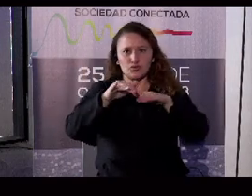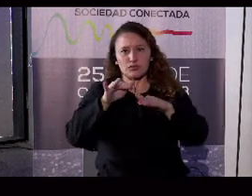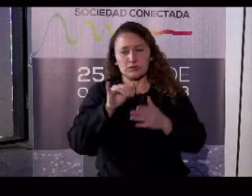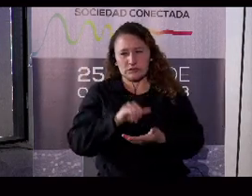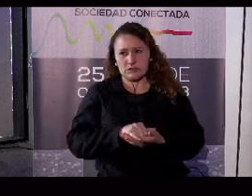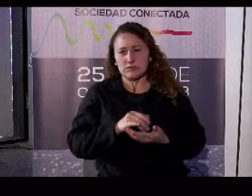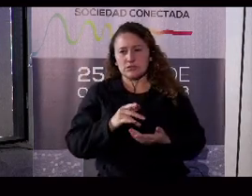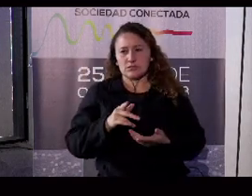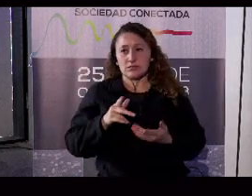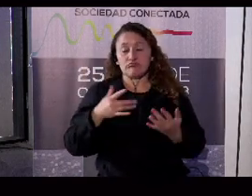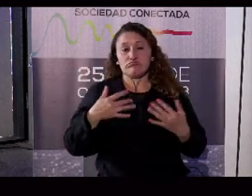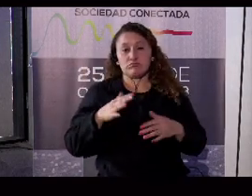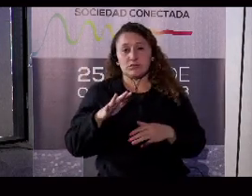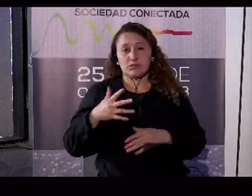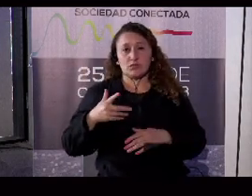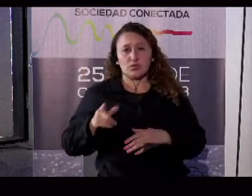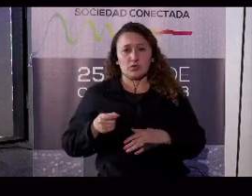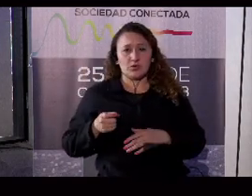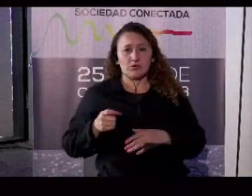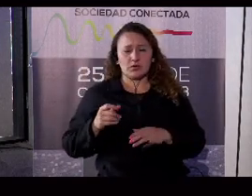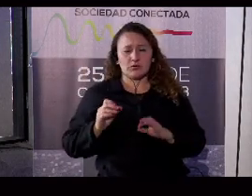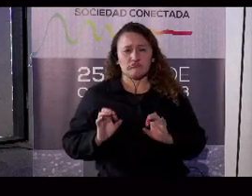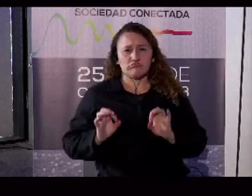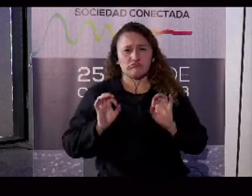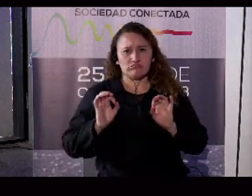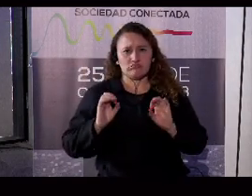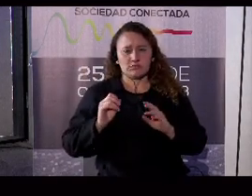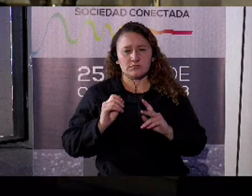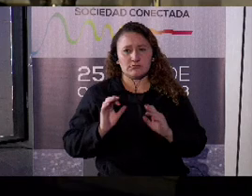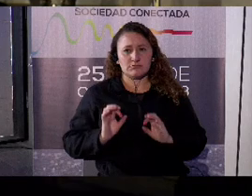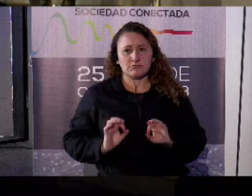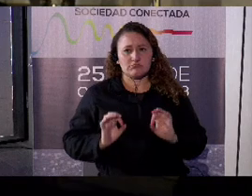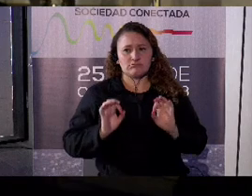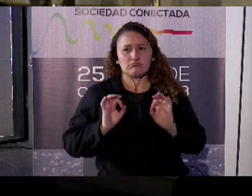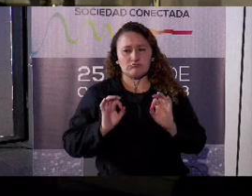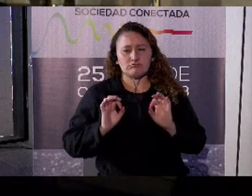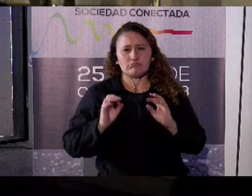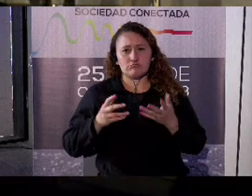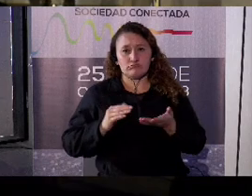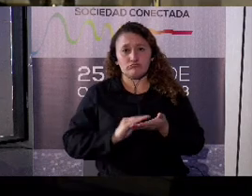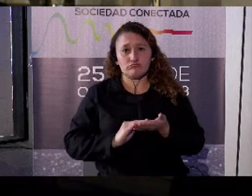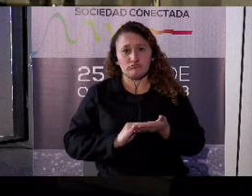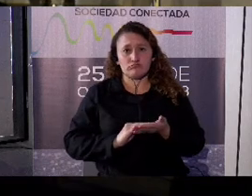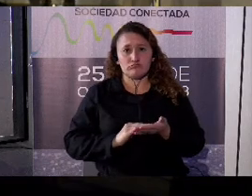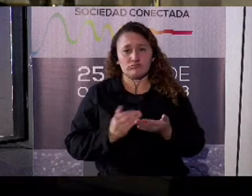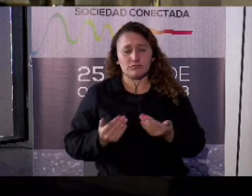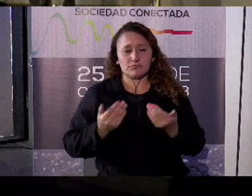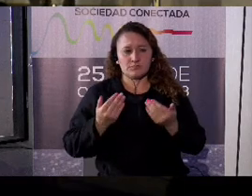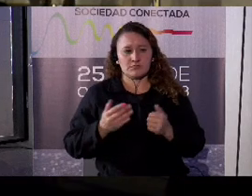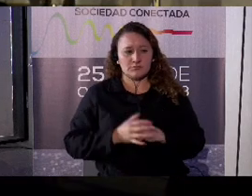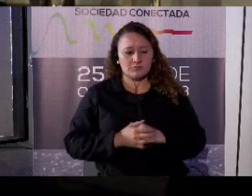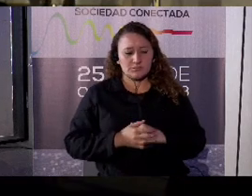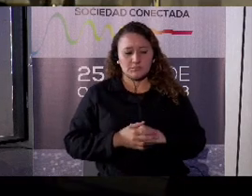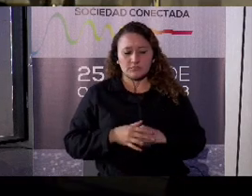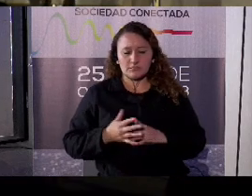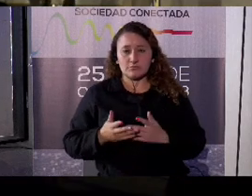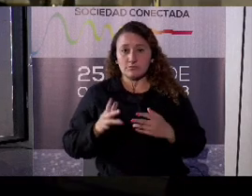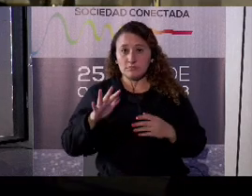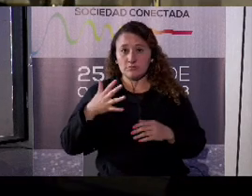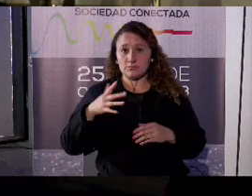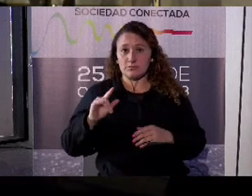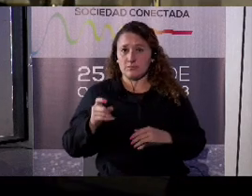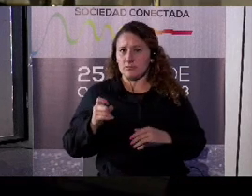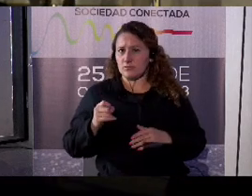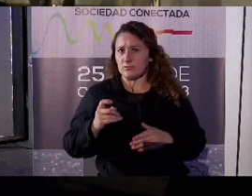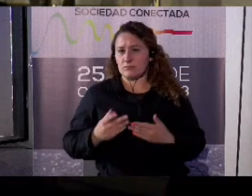calidad eh va a permitir que tengamos este tipo de soluciones en Smart manufacturing 5g va a ser un